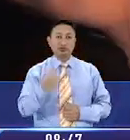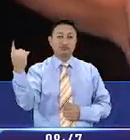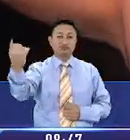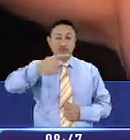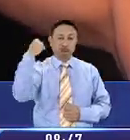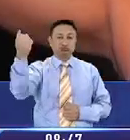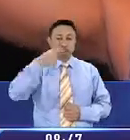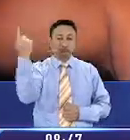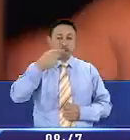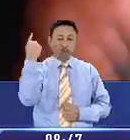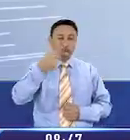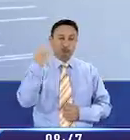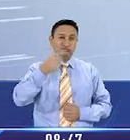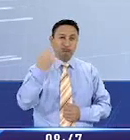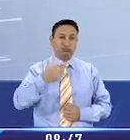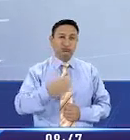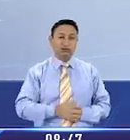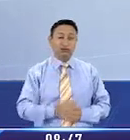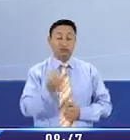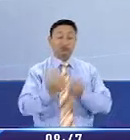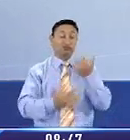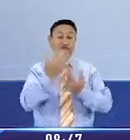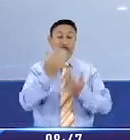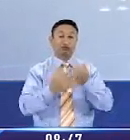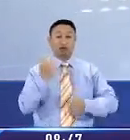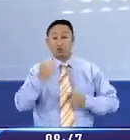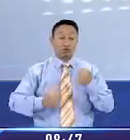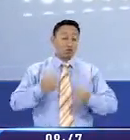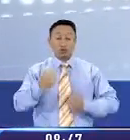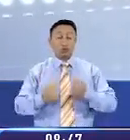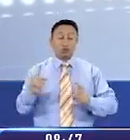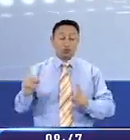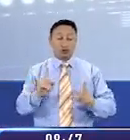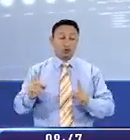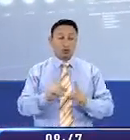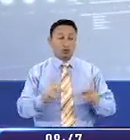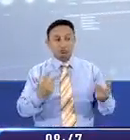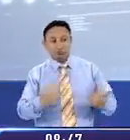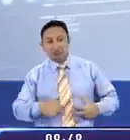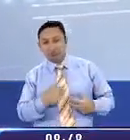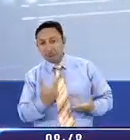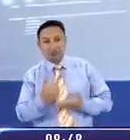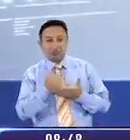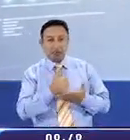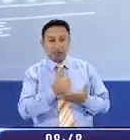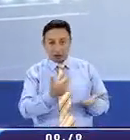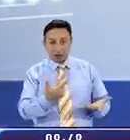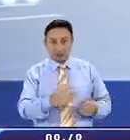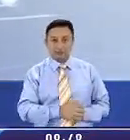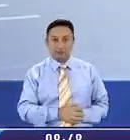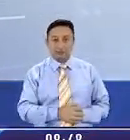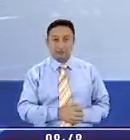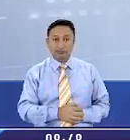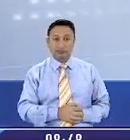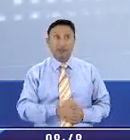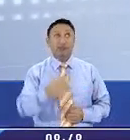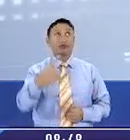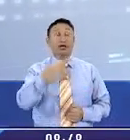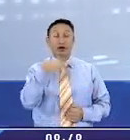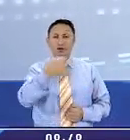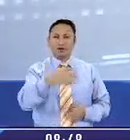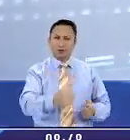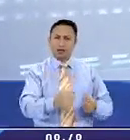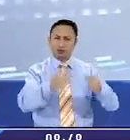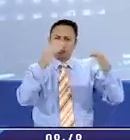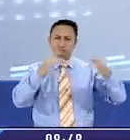para abajo dando, echando candela. Y nos fuimos urgente a ver si había alguien vivo, pues nosotros, para ver si no se quema, porque la humazón enseguida